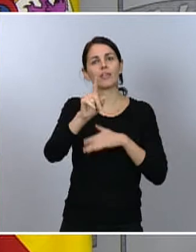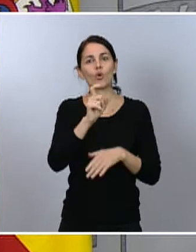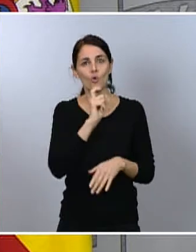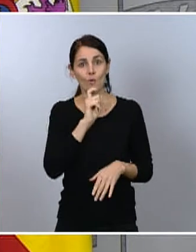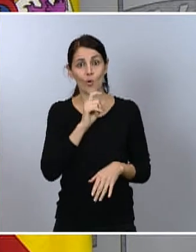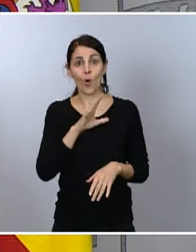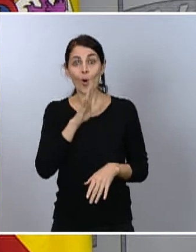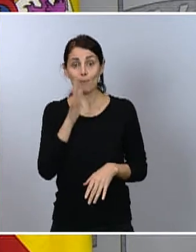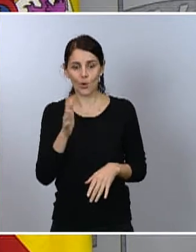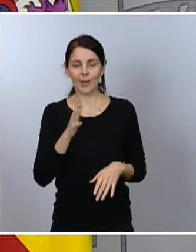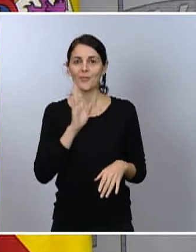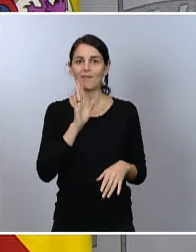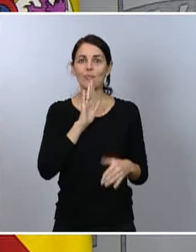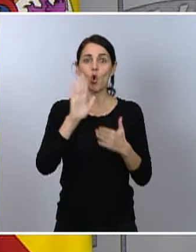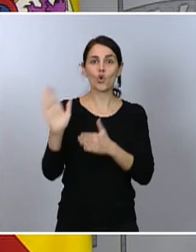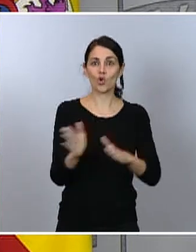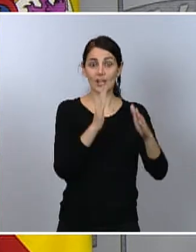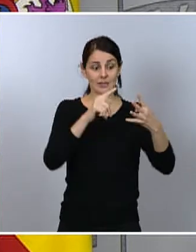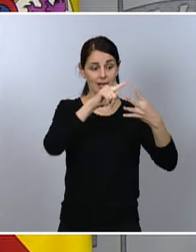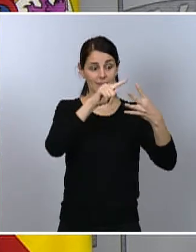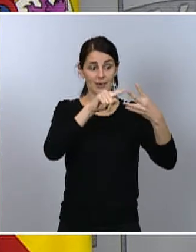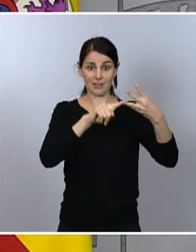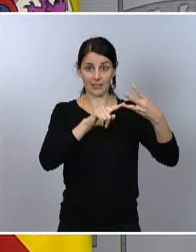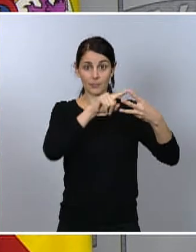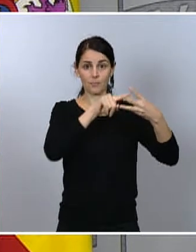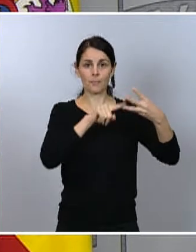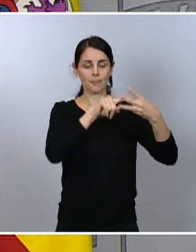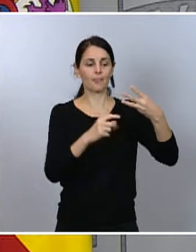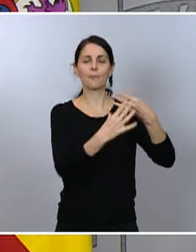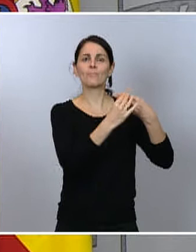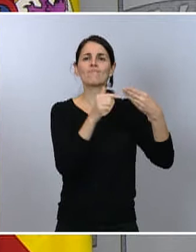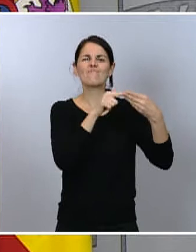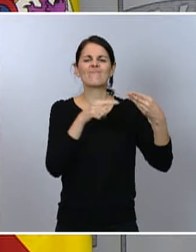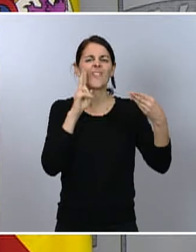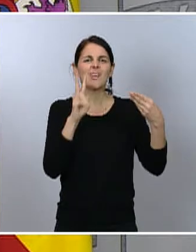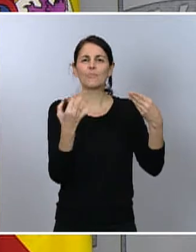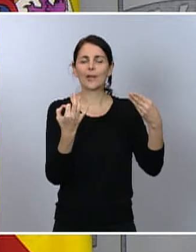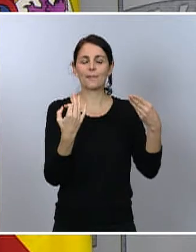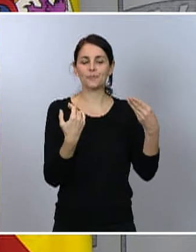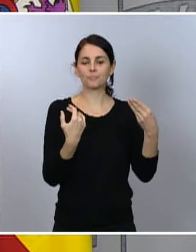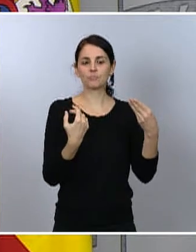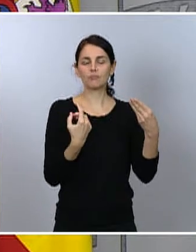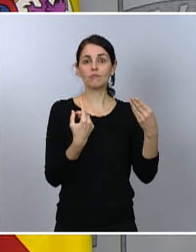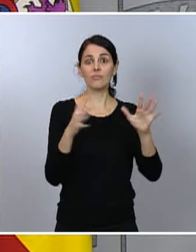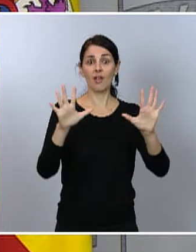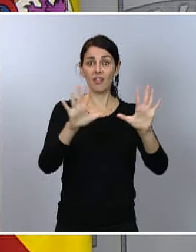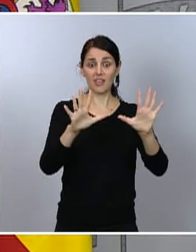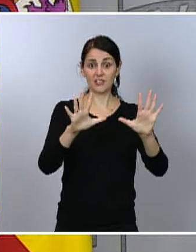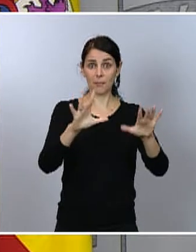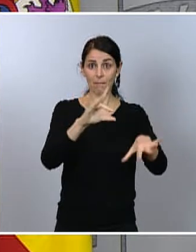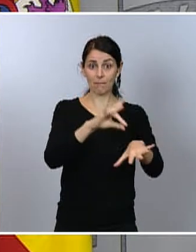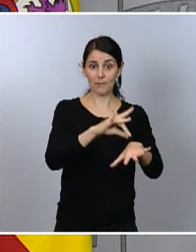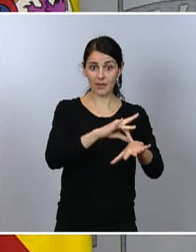rondas del estudio de seroprevalencia lo que veíamos es que solo habíamos detectado 1 de cada 10 pacientes, solo un